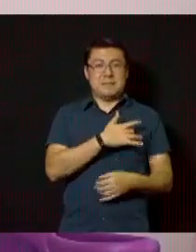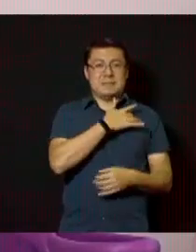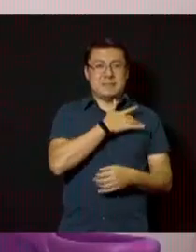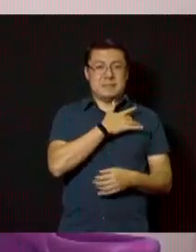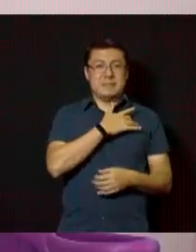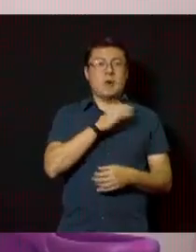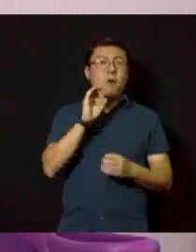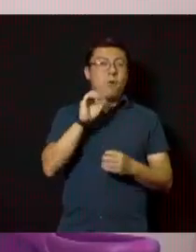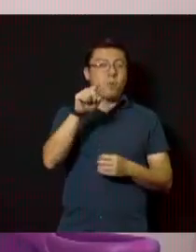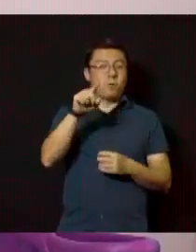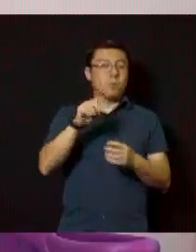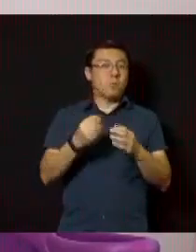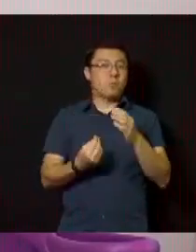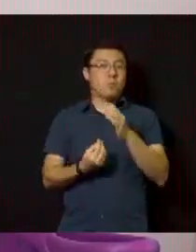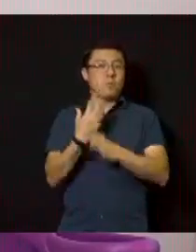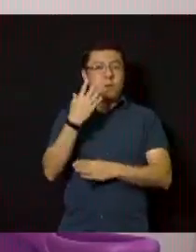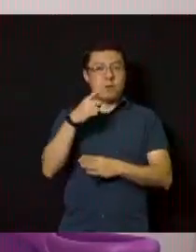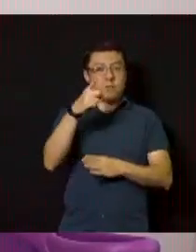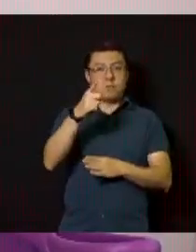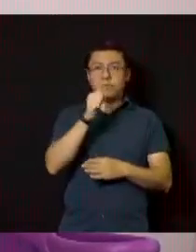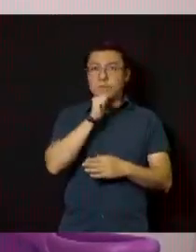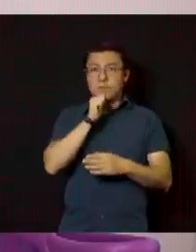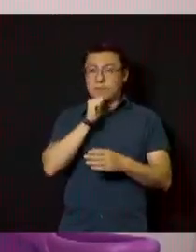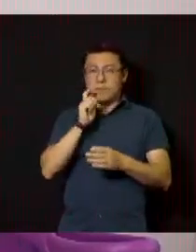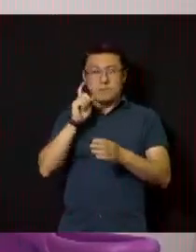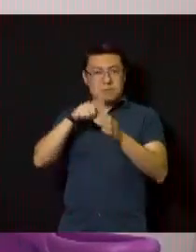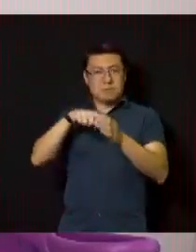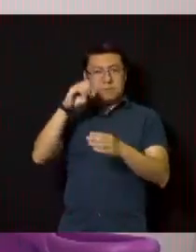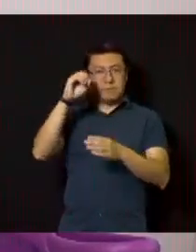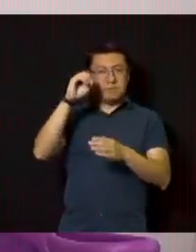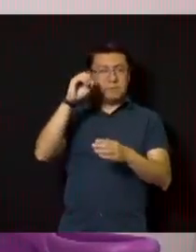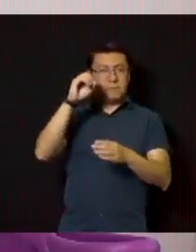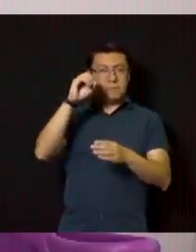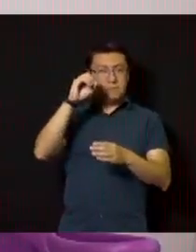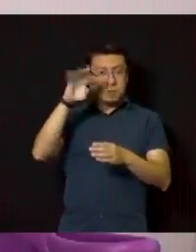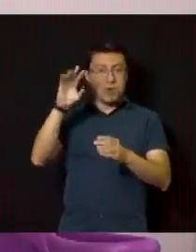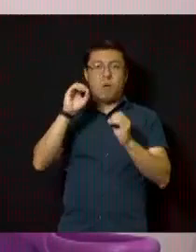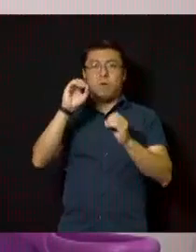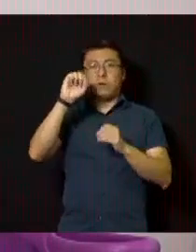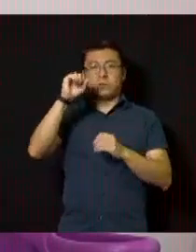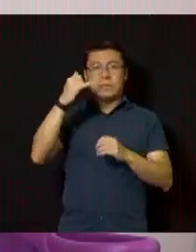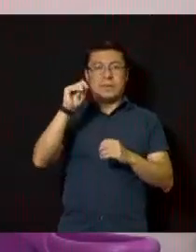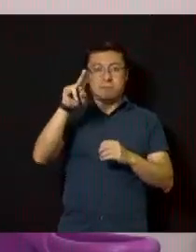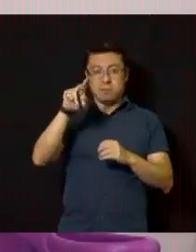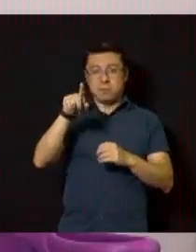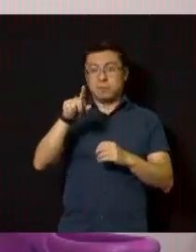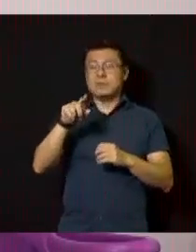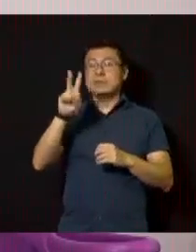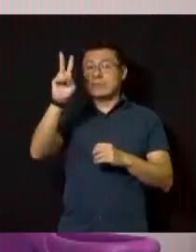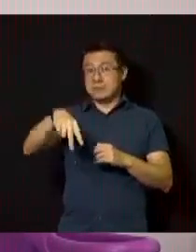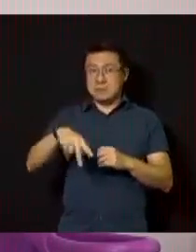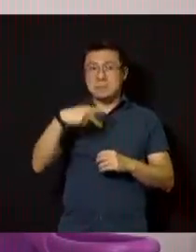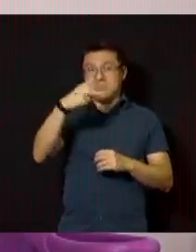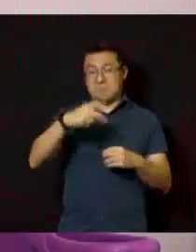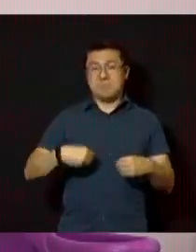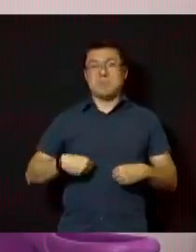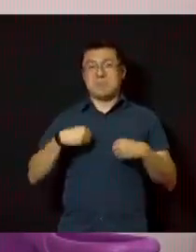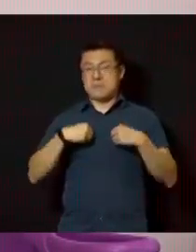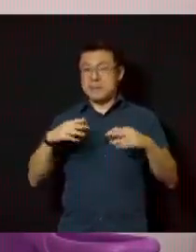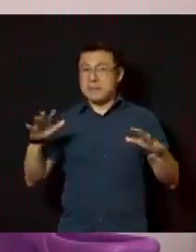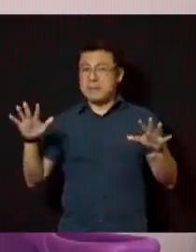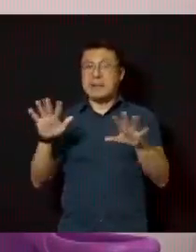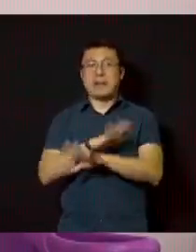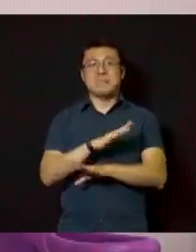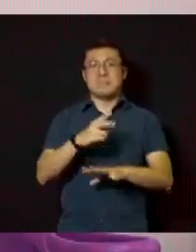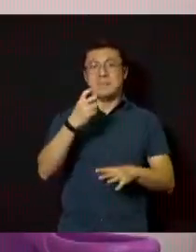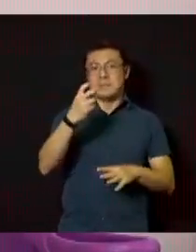esta transmisión y aún no has decidido ser parte de Seitú, tienes que hacerlo porque de verdad te van a pasar cosas extraordinarias, tu vida va a cambiar. De hecho, te puedo adelantar algo,